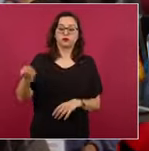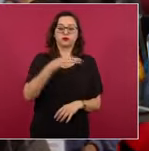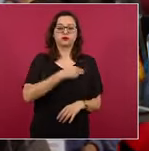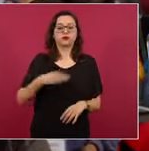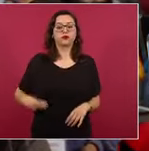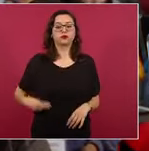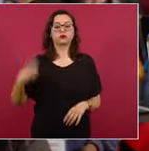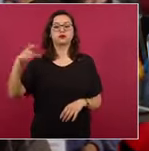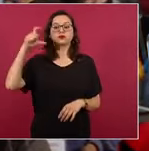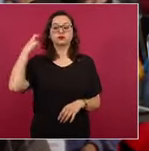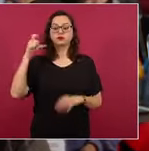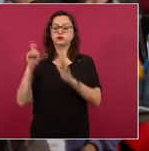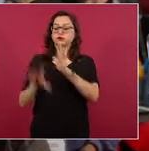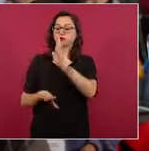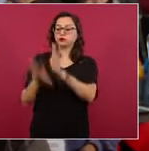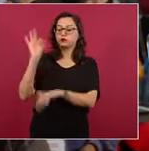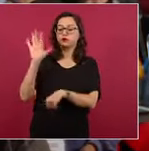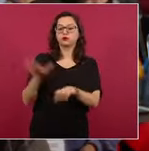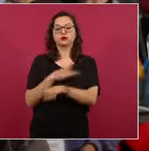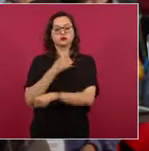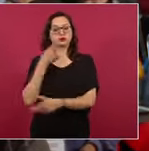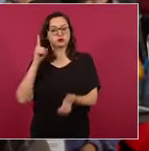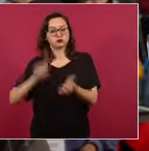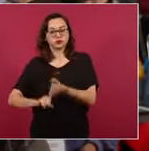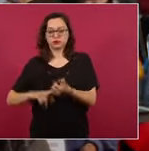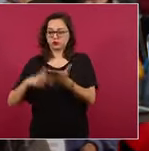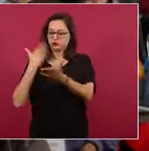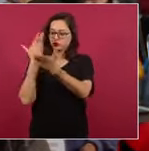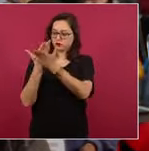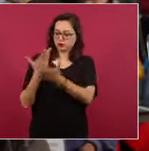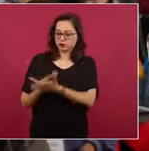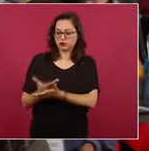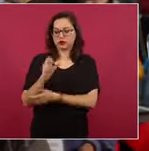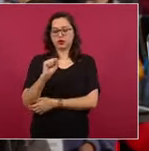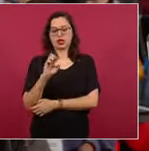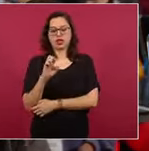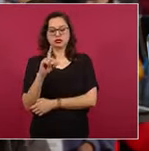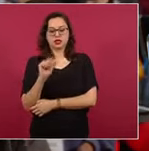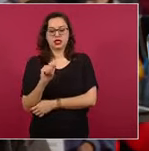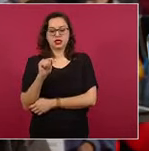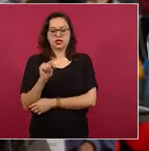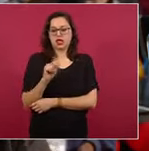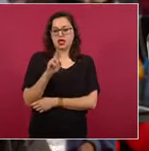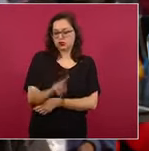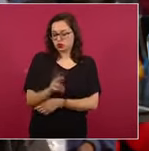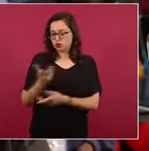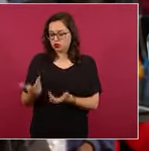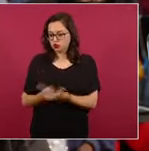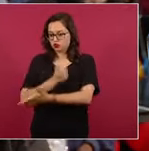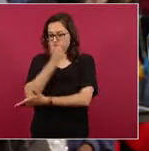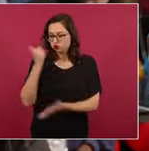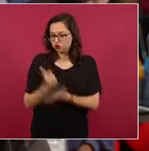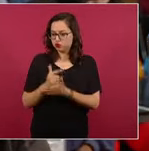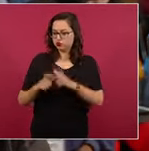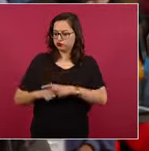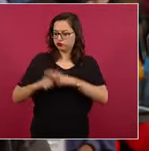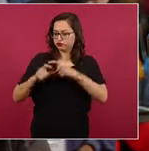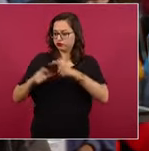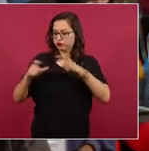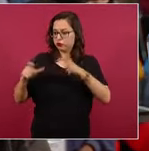por las políticas públicas que desarrolla, además de los análisis de instancias como la SEDATU, el estudio de ciudades prósperas elaborado en conjunto por